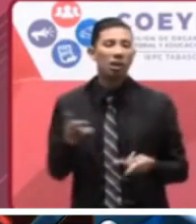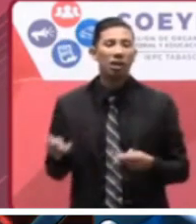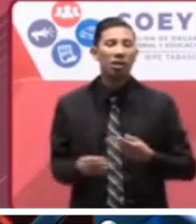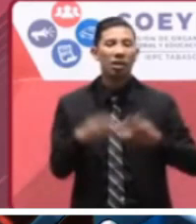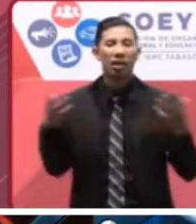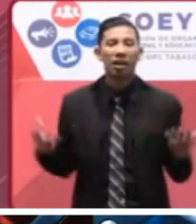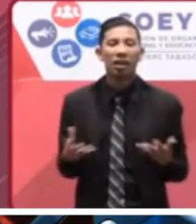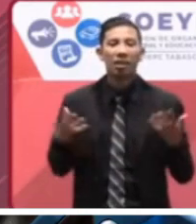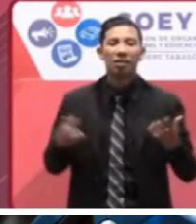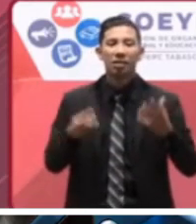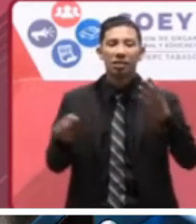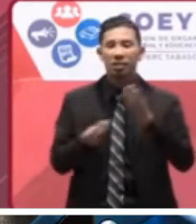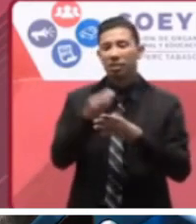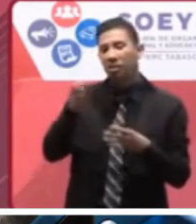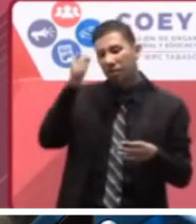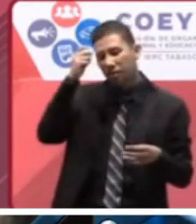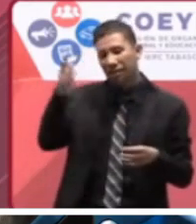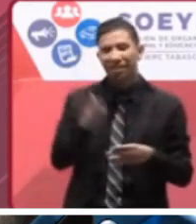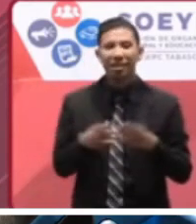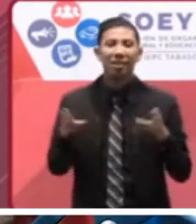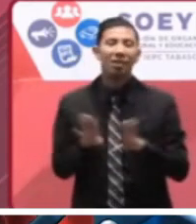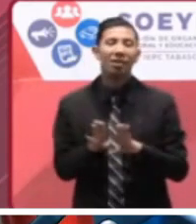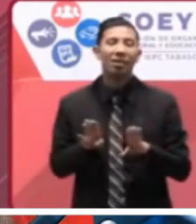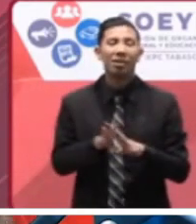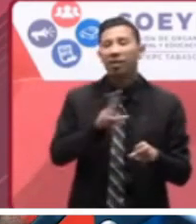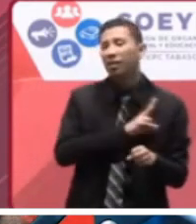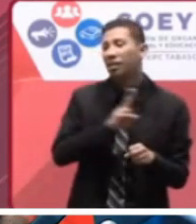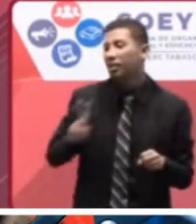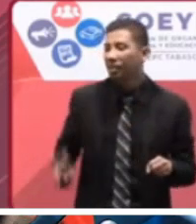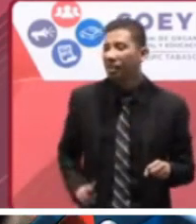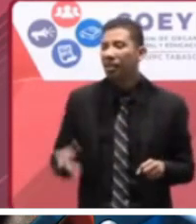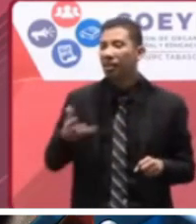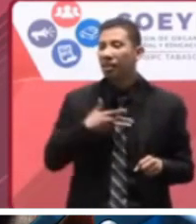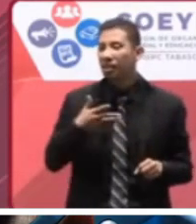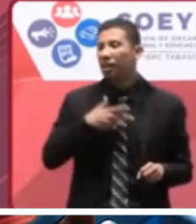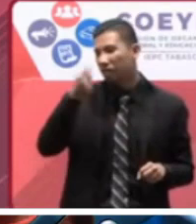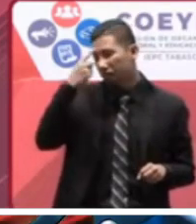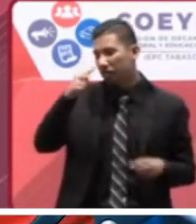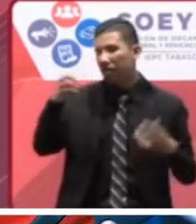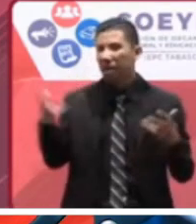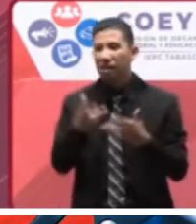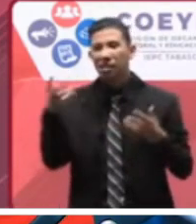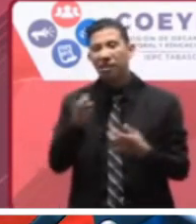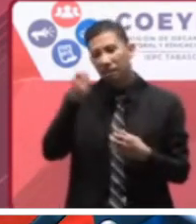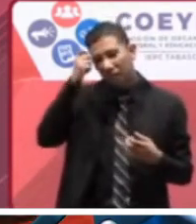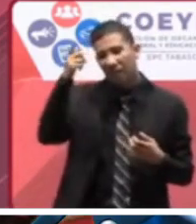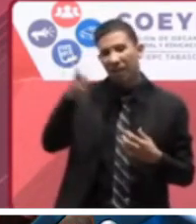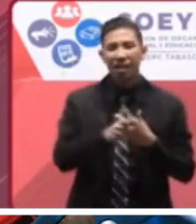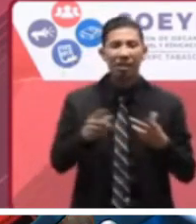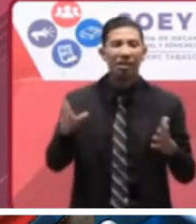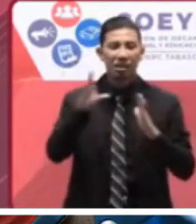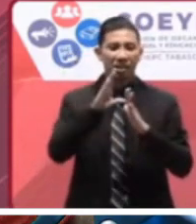novedosa. Y por supuesto que el presidente tiene facultades para presentar iniciativas. Pues ahí está la